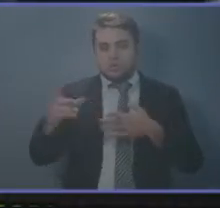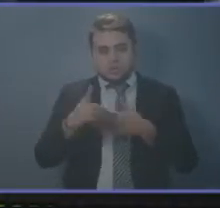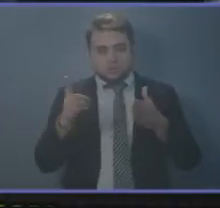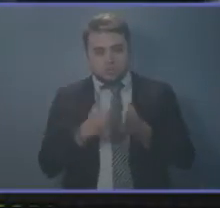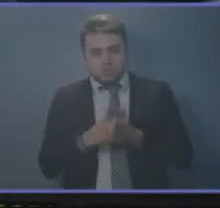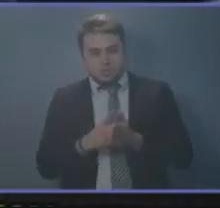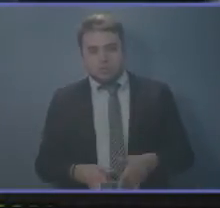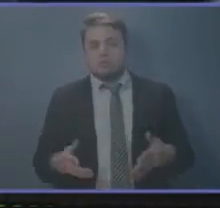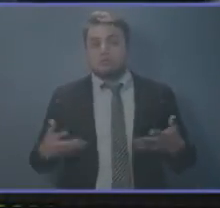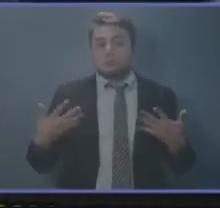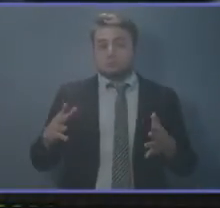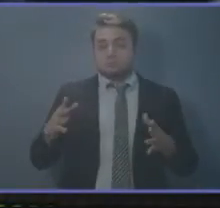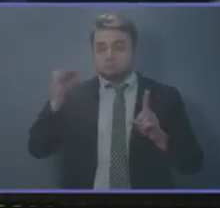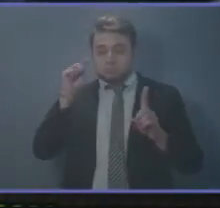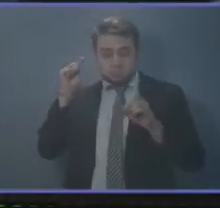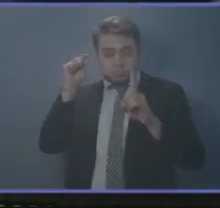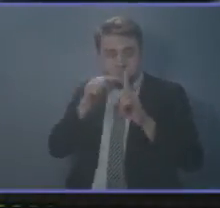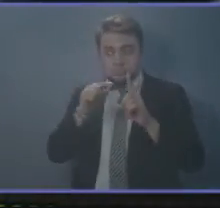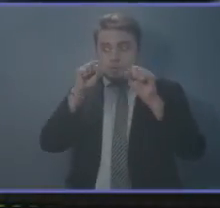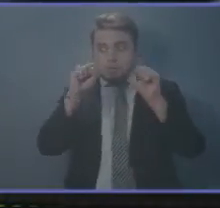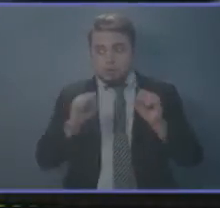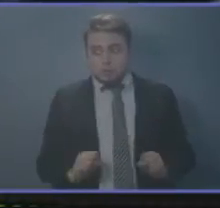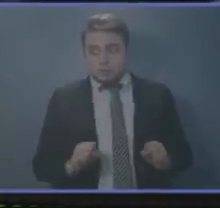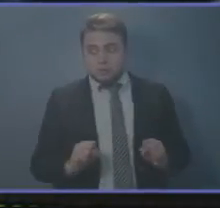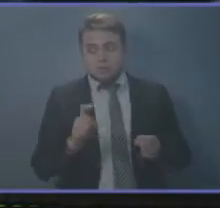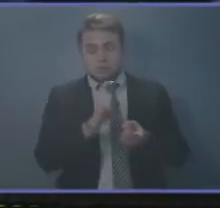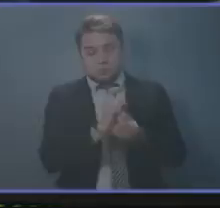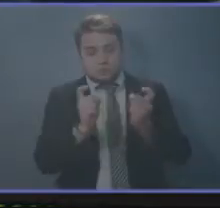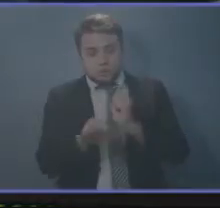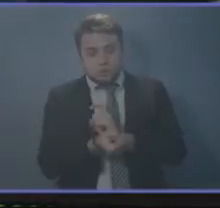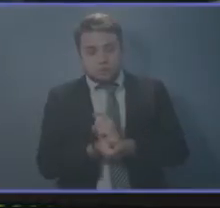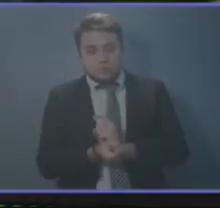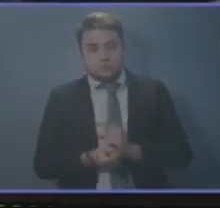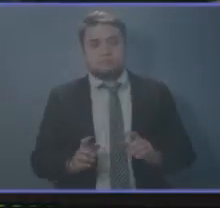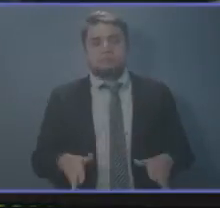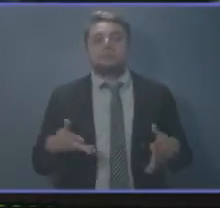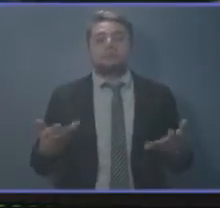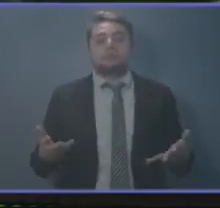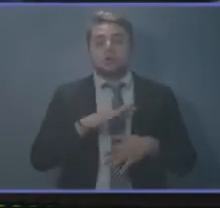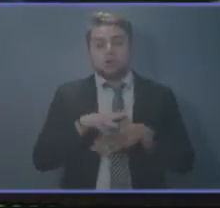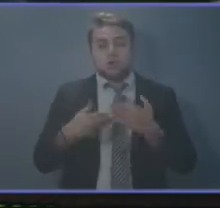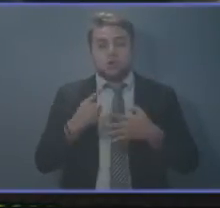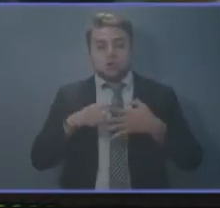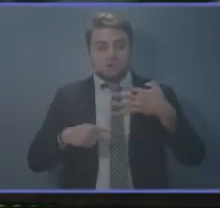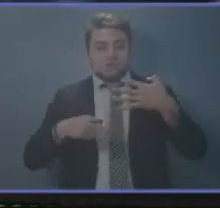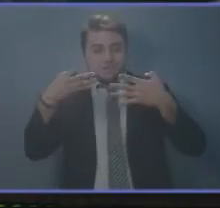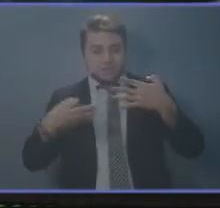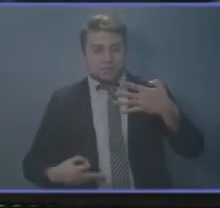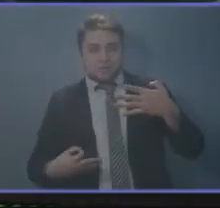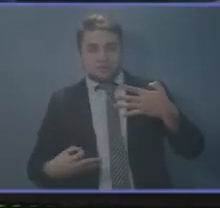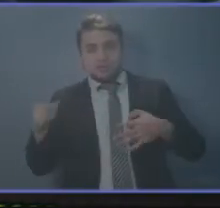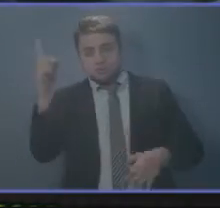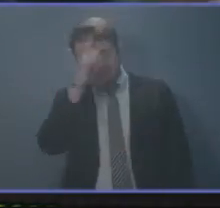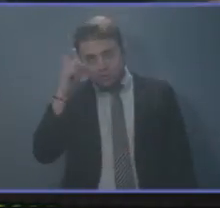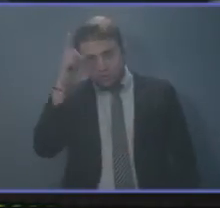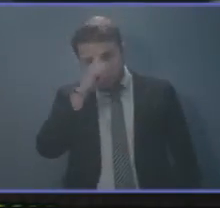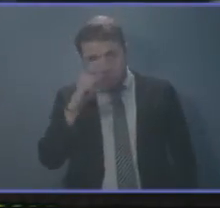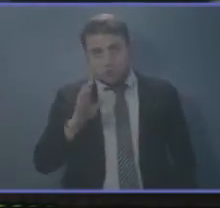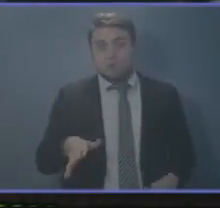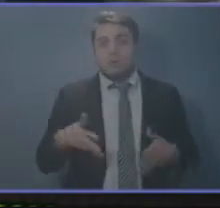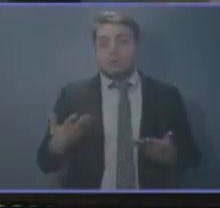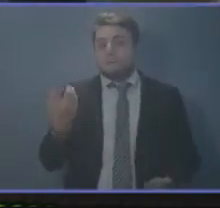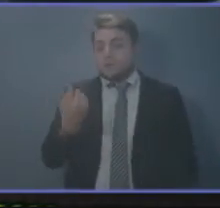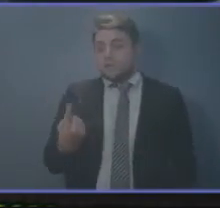finalidad hacer una reivindicación de los derechos laborales de algunos empleados del